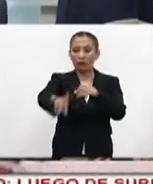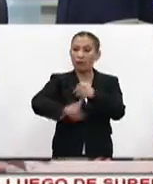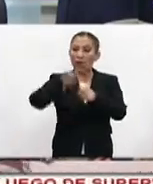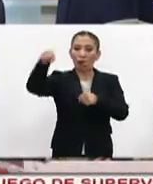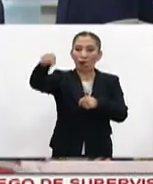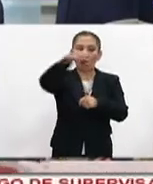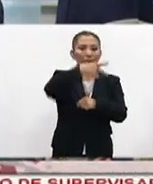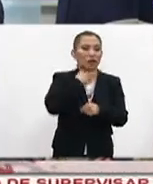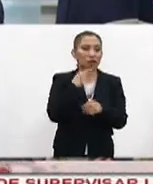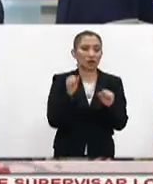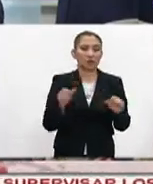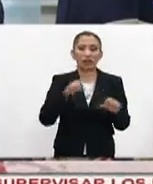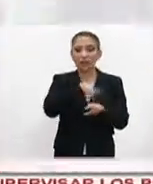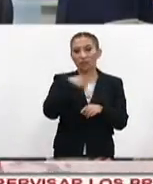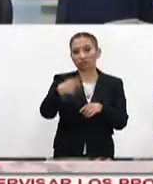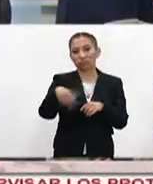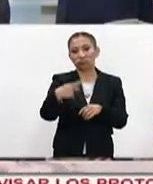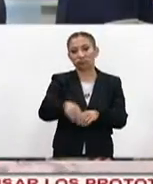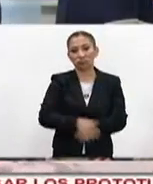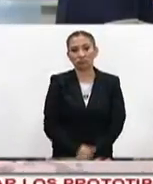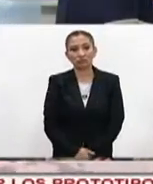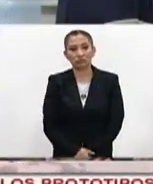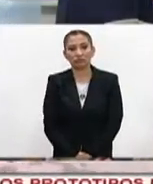desafíos de política y seguridad nacional.